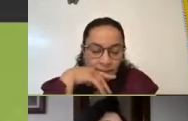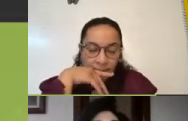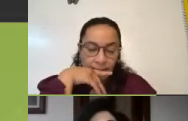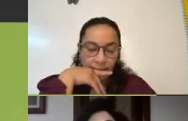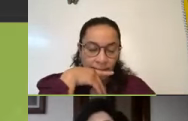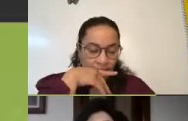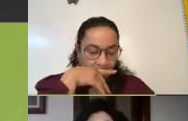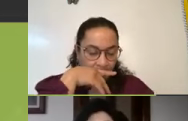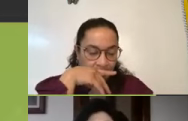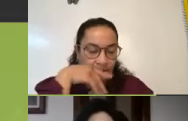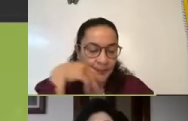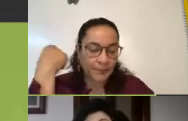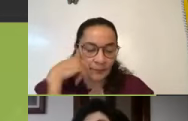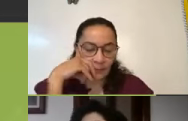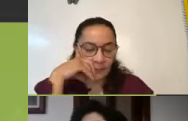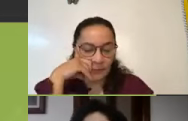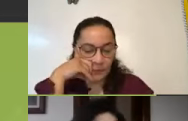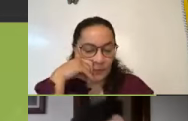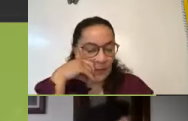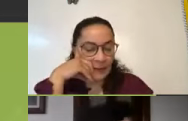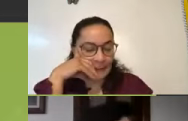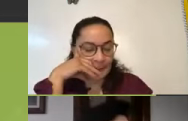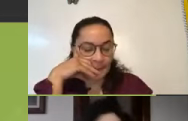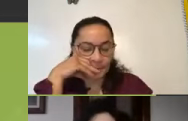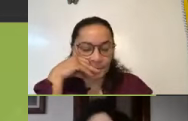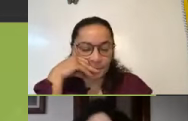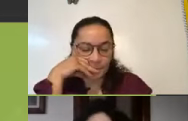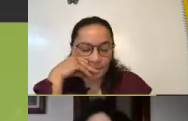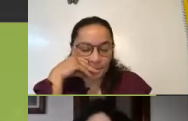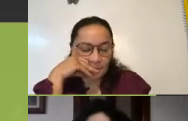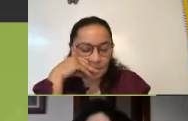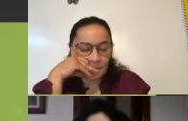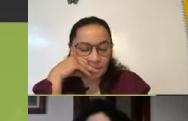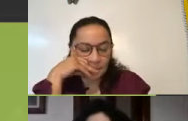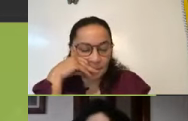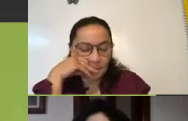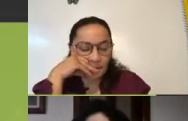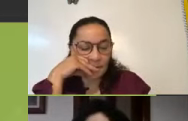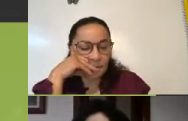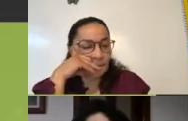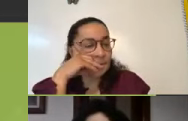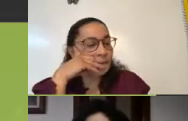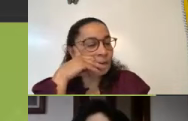este caso sea solicitada en el ejercicio de facultades de comprobación.